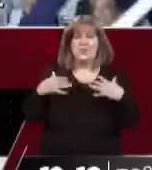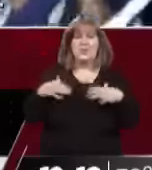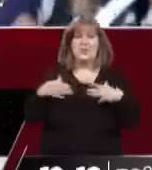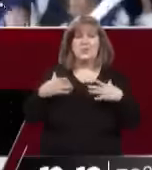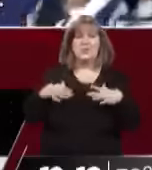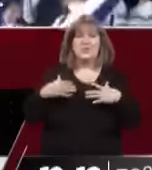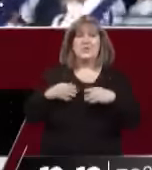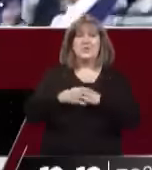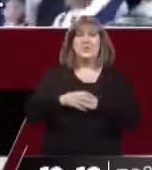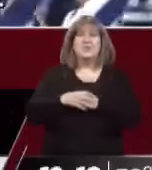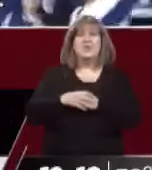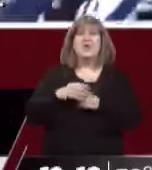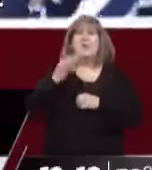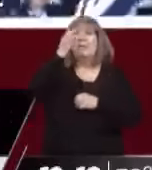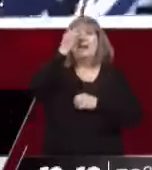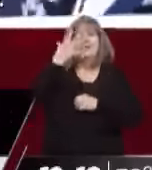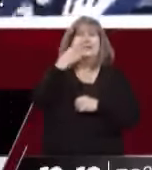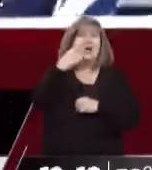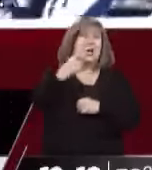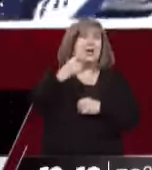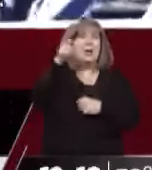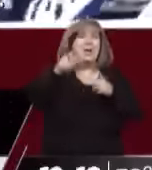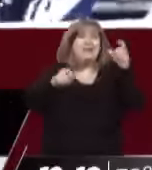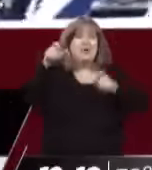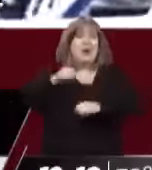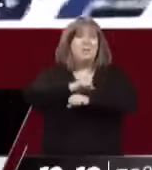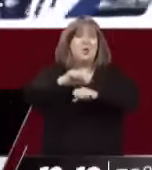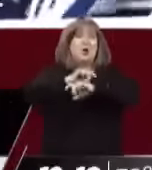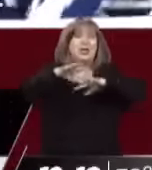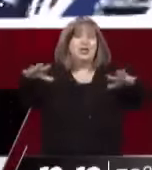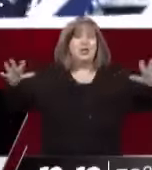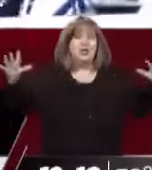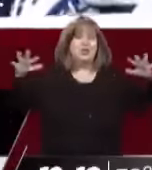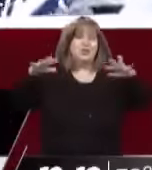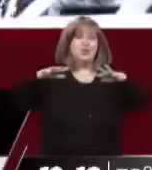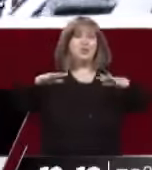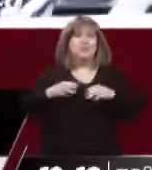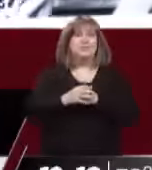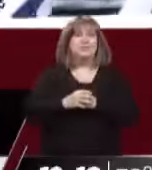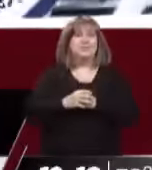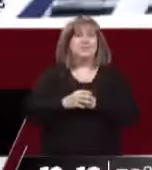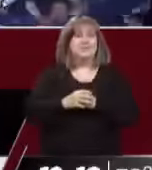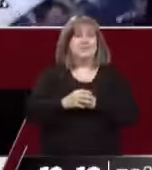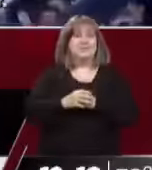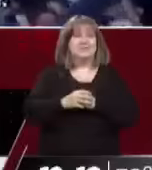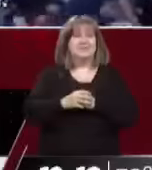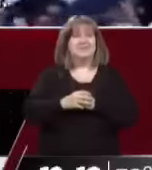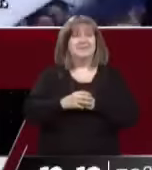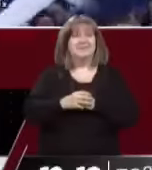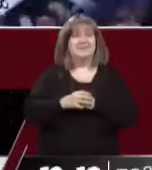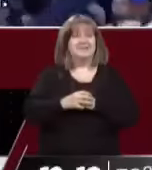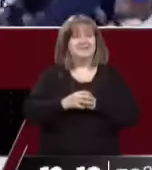va creciendo. 25.000 cordobeses esperan, imagínense lo que va a ser. Son las drogas que en la vena